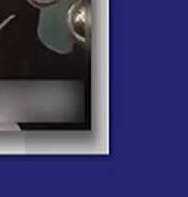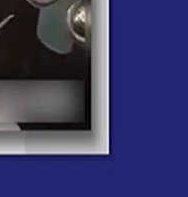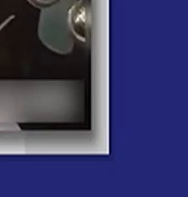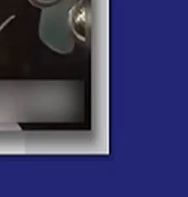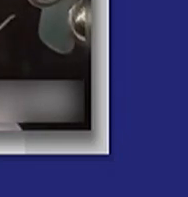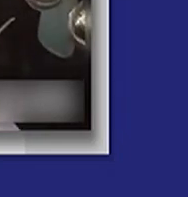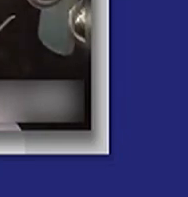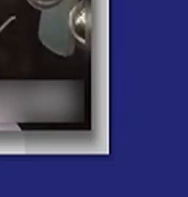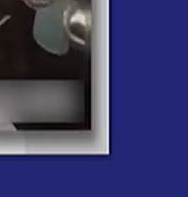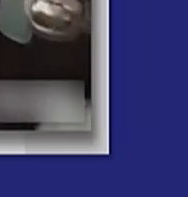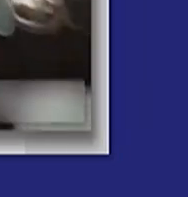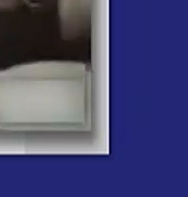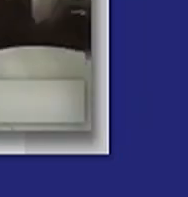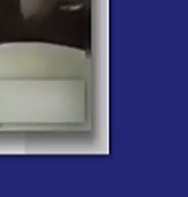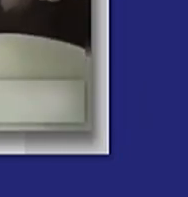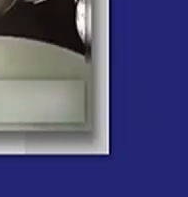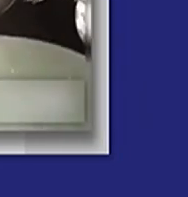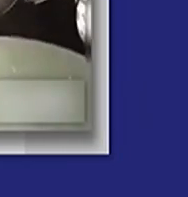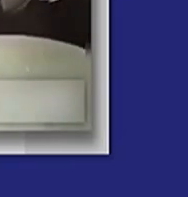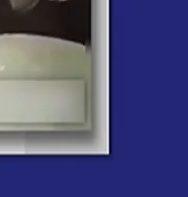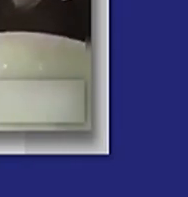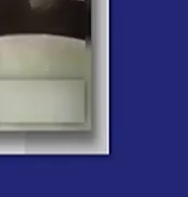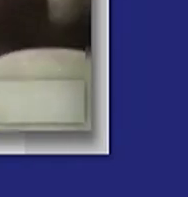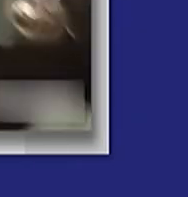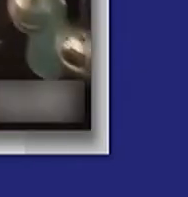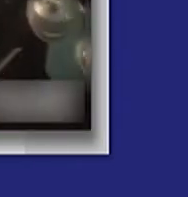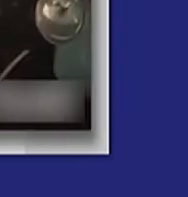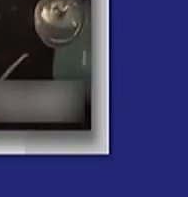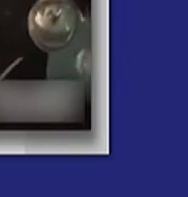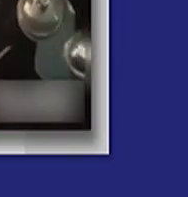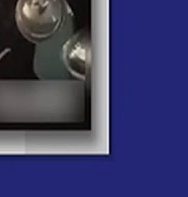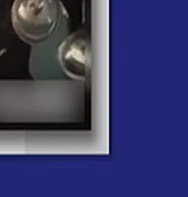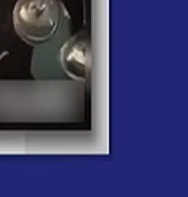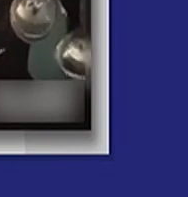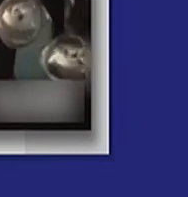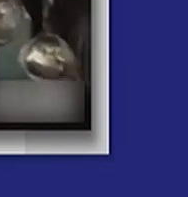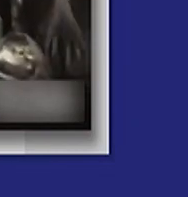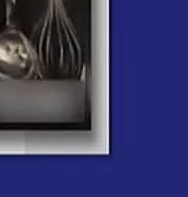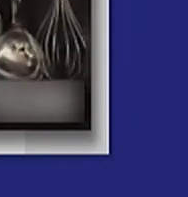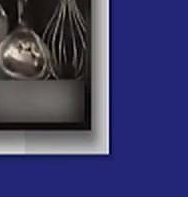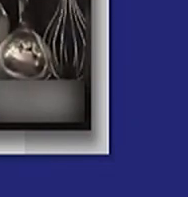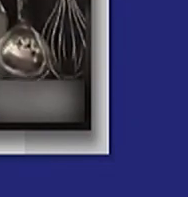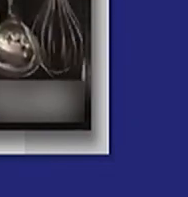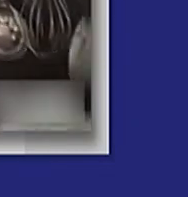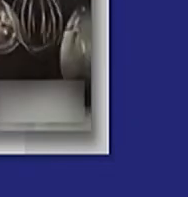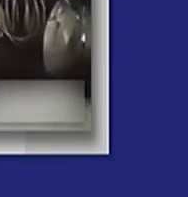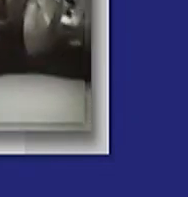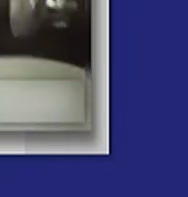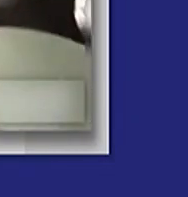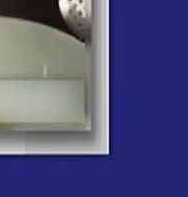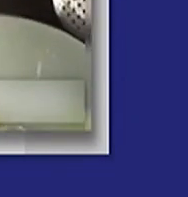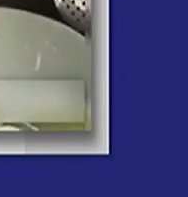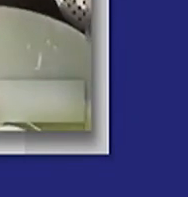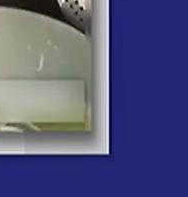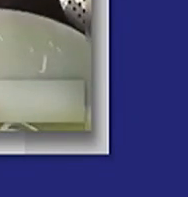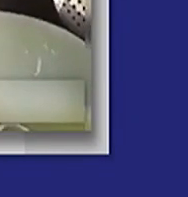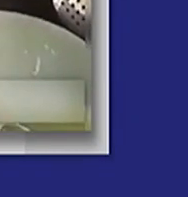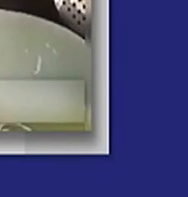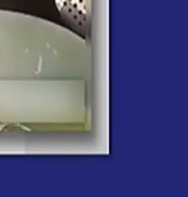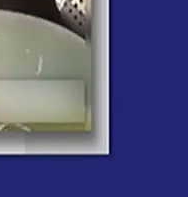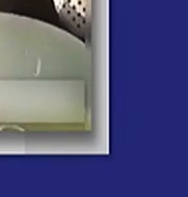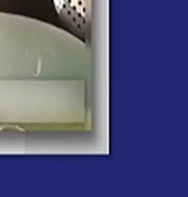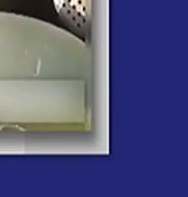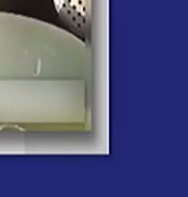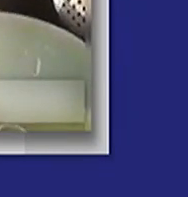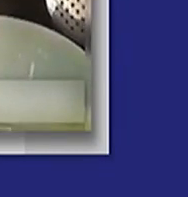o una taza. 1,5 cucharadita de vainilla, aceite, 1